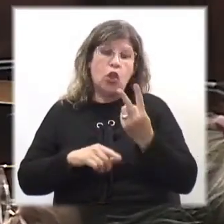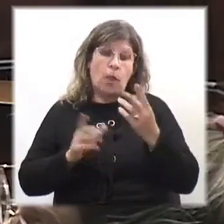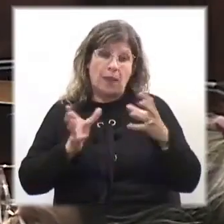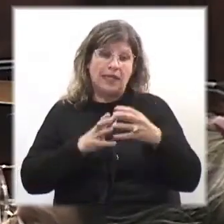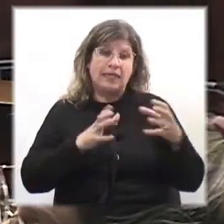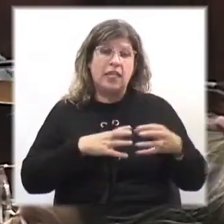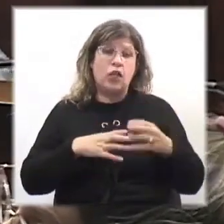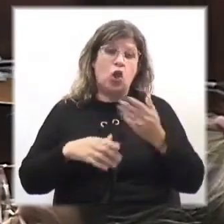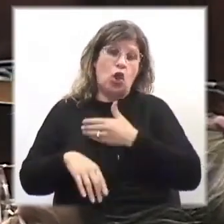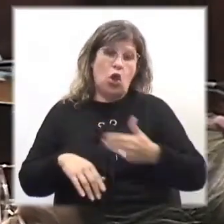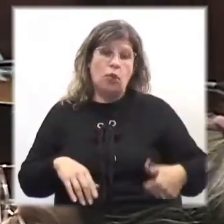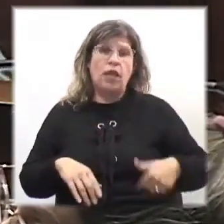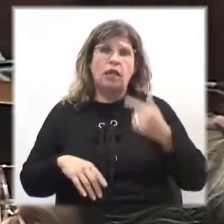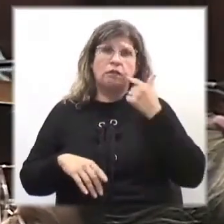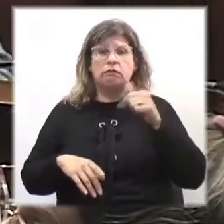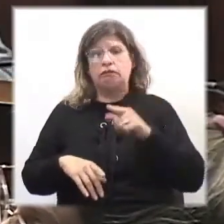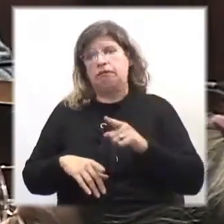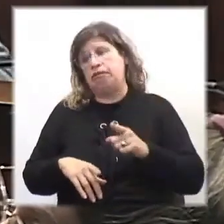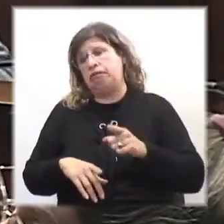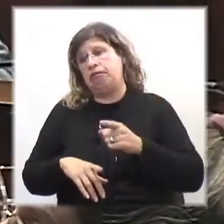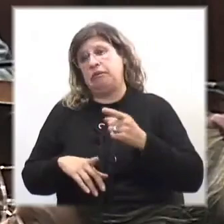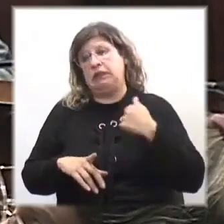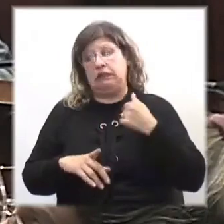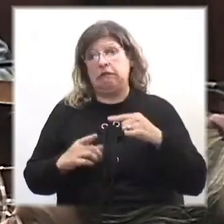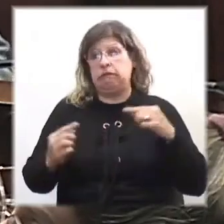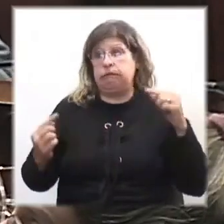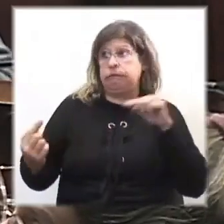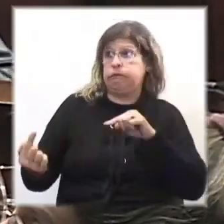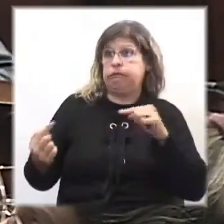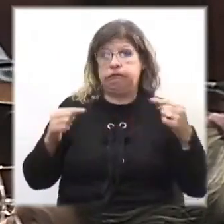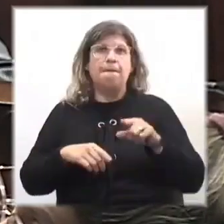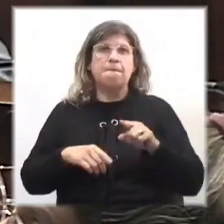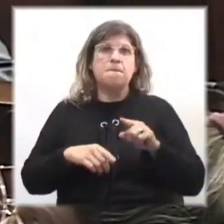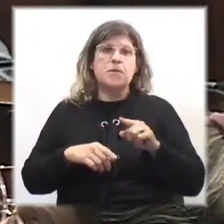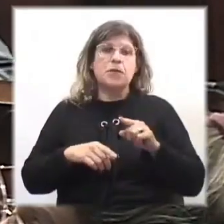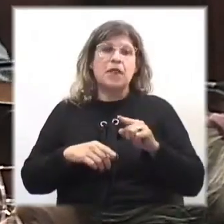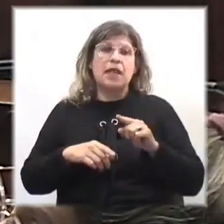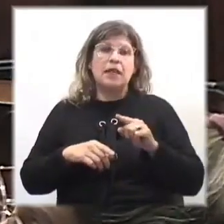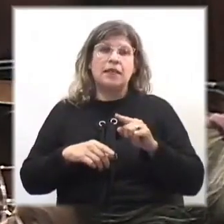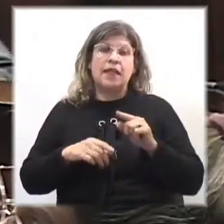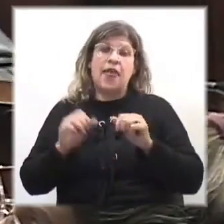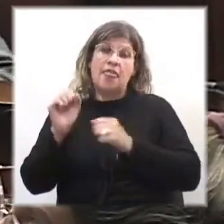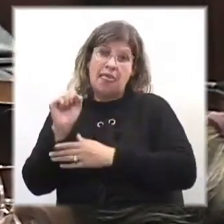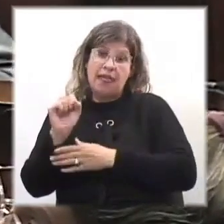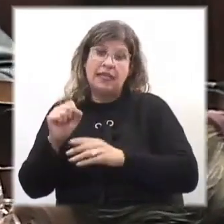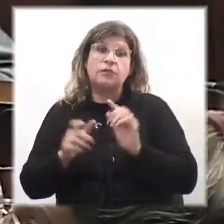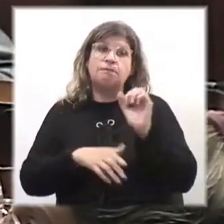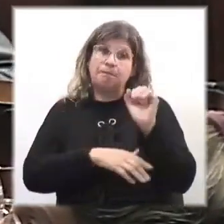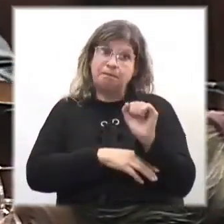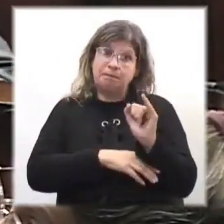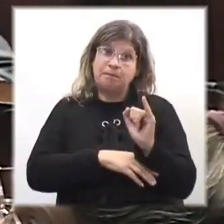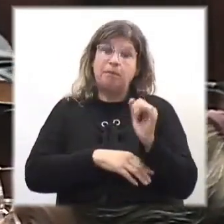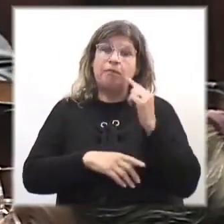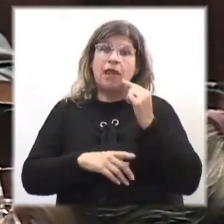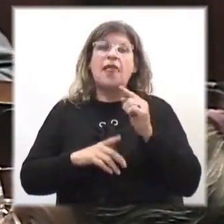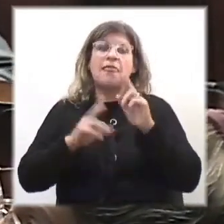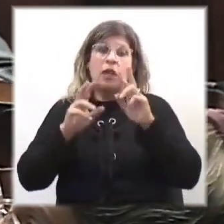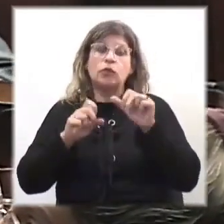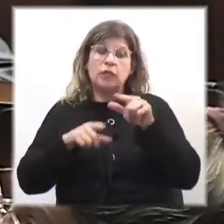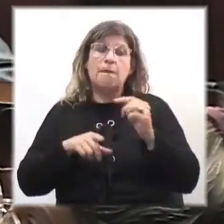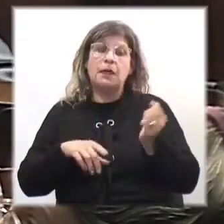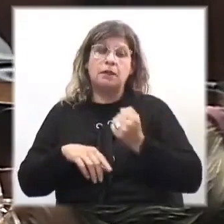y se han tirado con munición pesada de derecha izquierda en medio de un tema